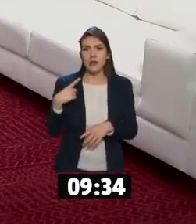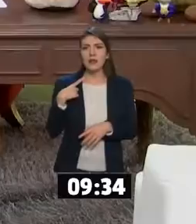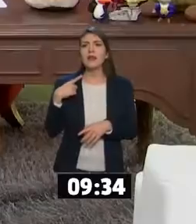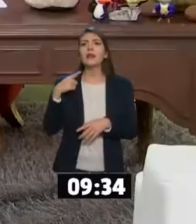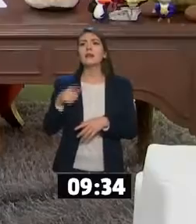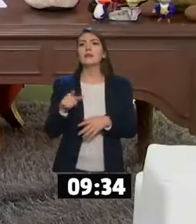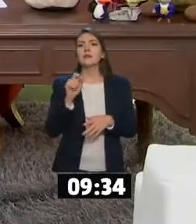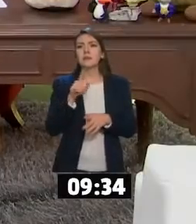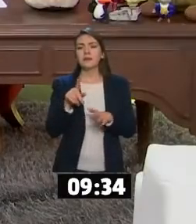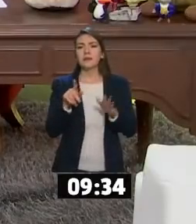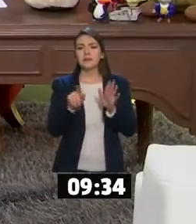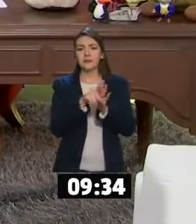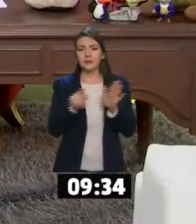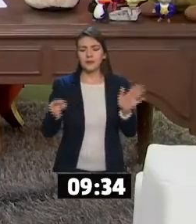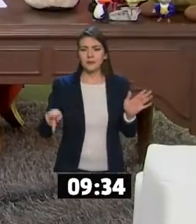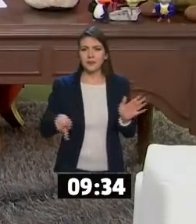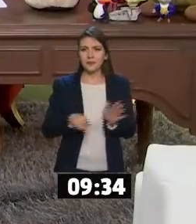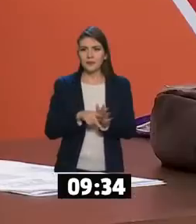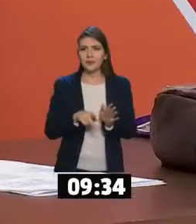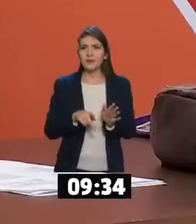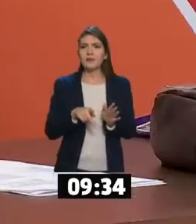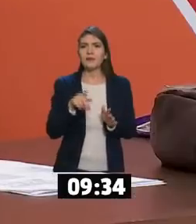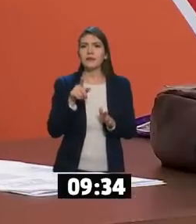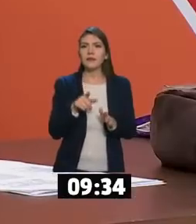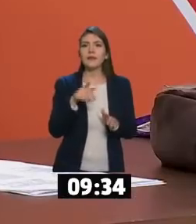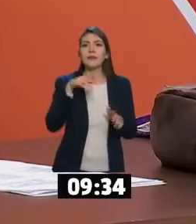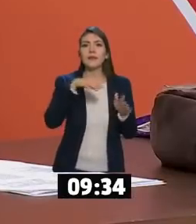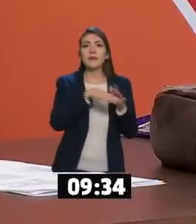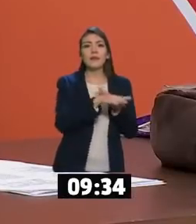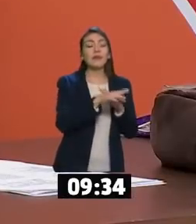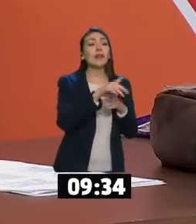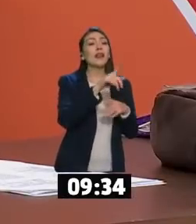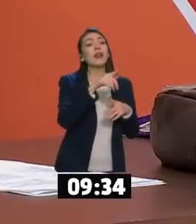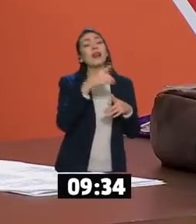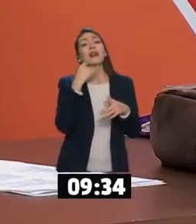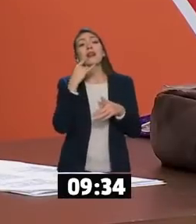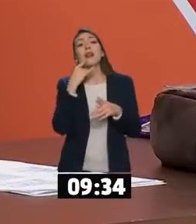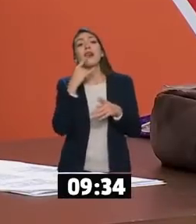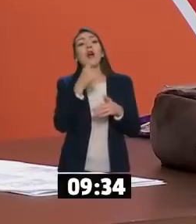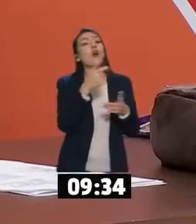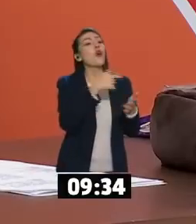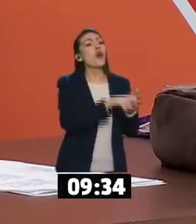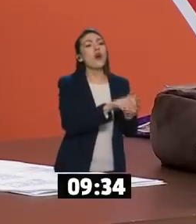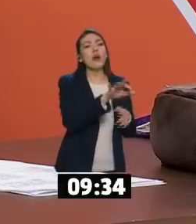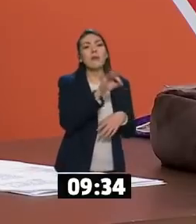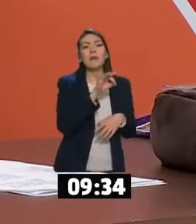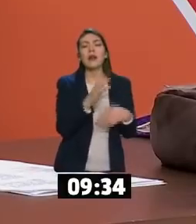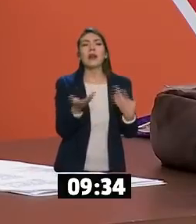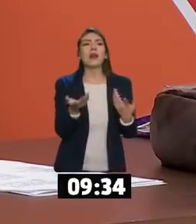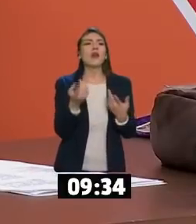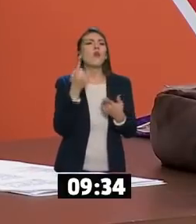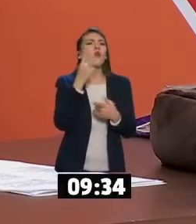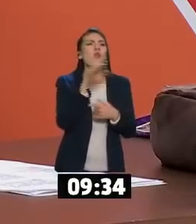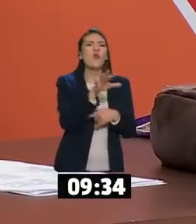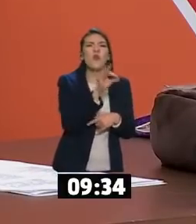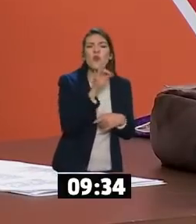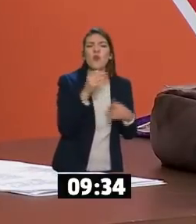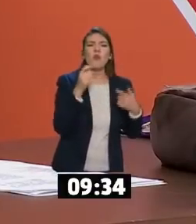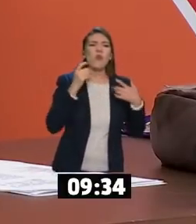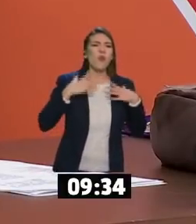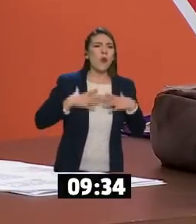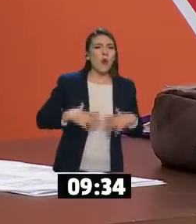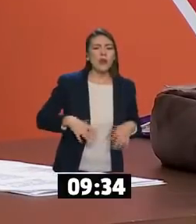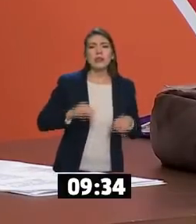las plazas, era ir a la plaza y regresar con algo, aunque sea, te digo, un calzón, una blusa, y a